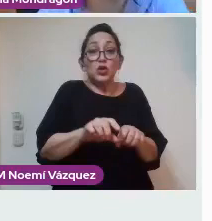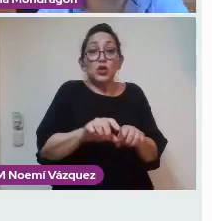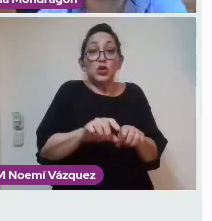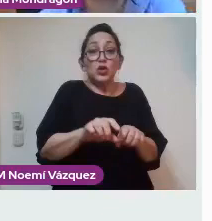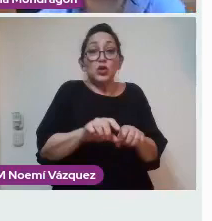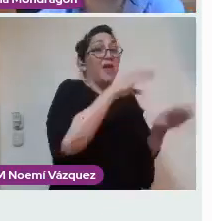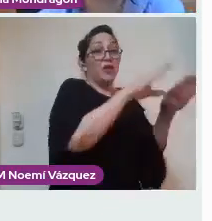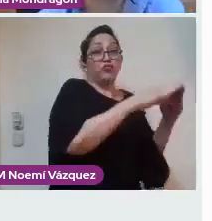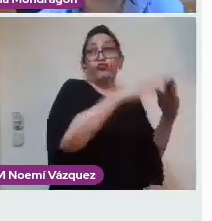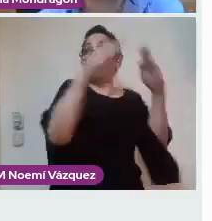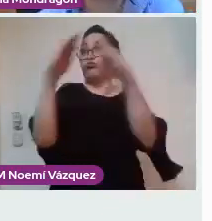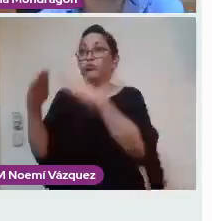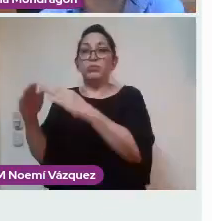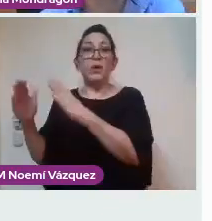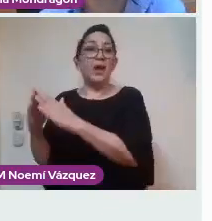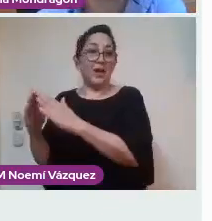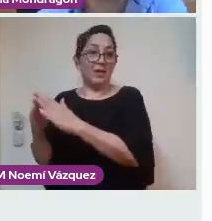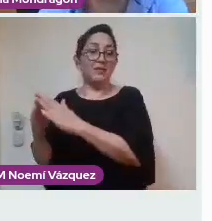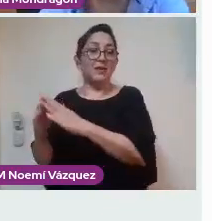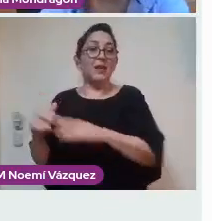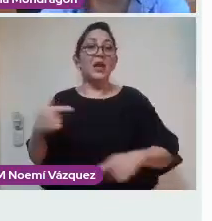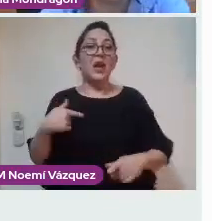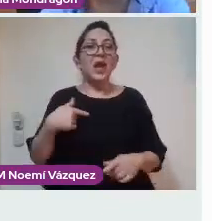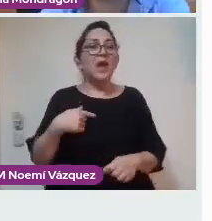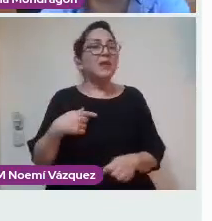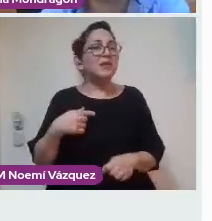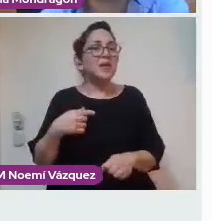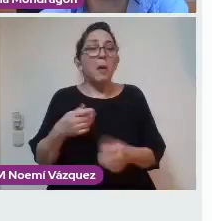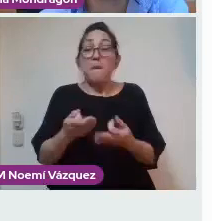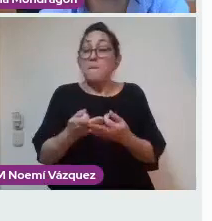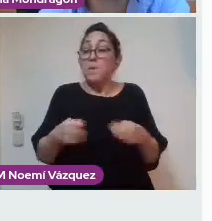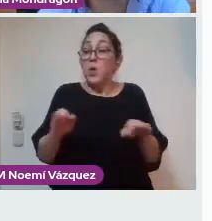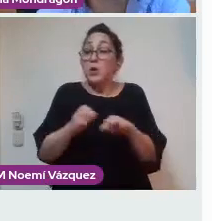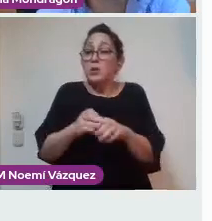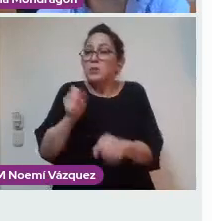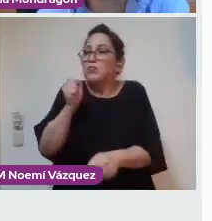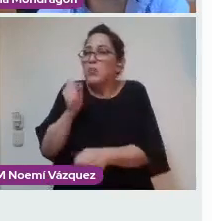tener atención a las necesidades, en particular de salud,